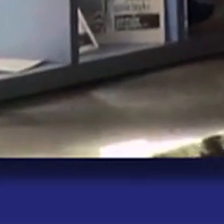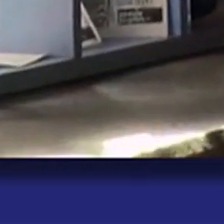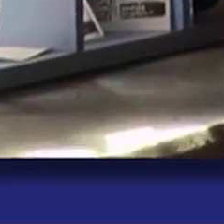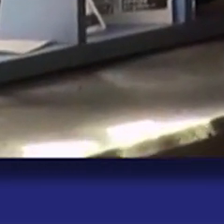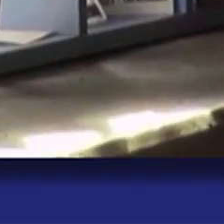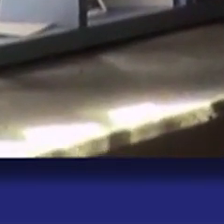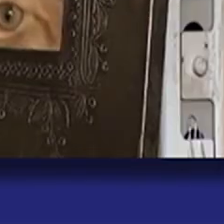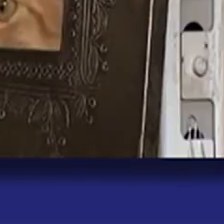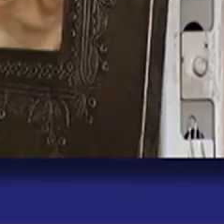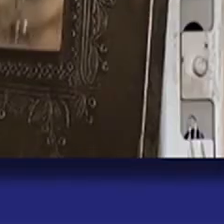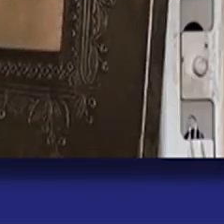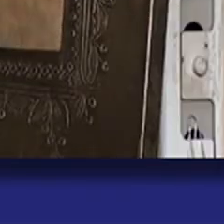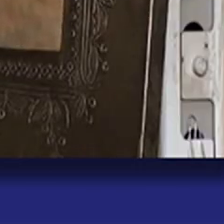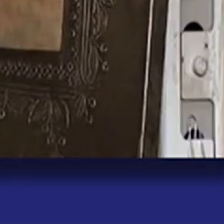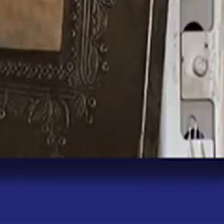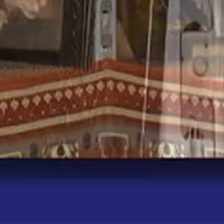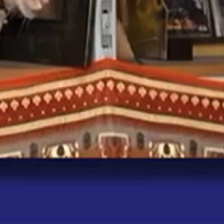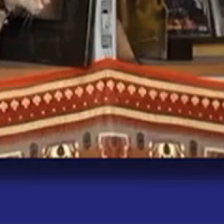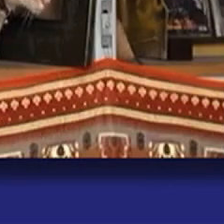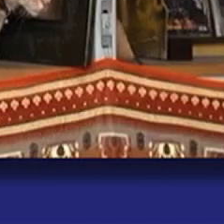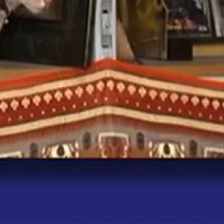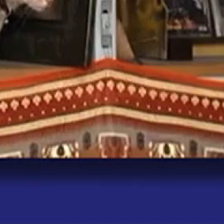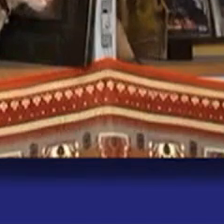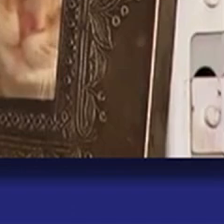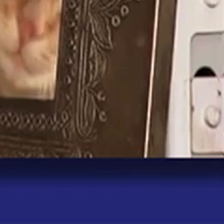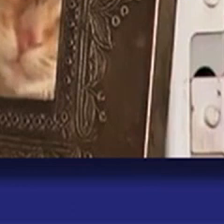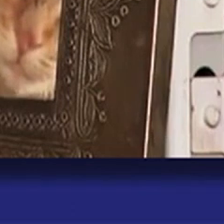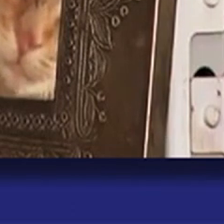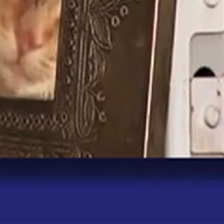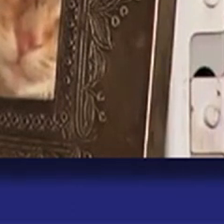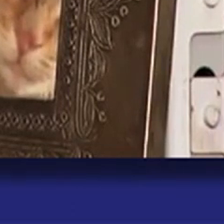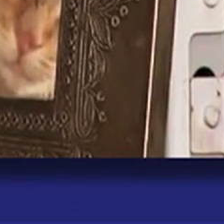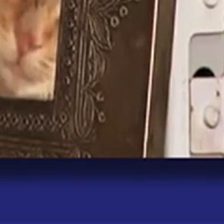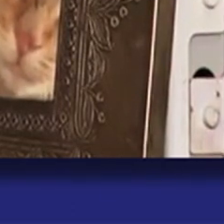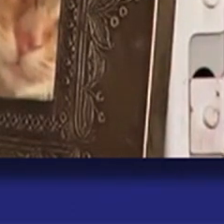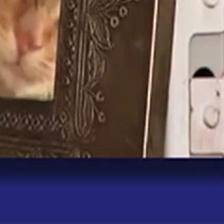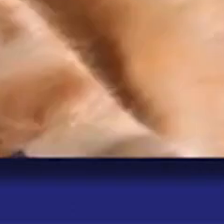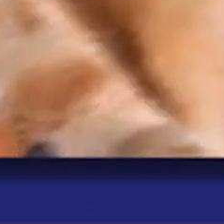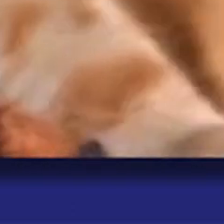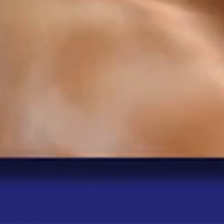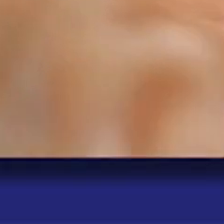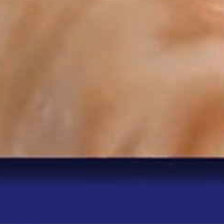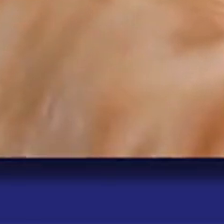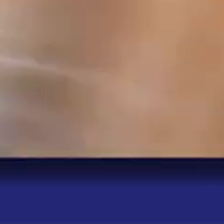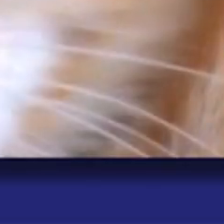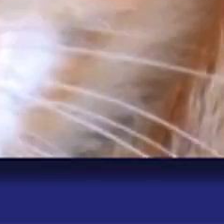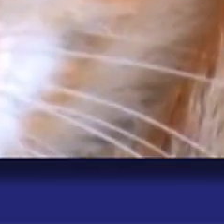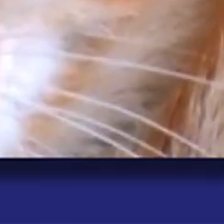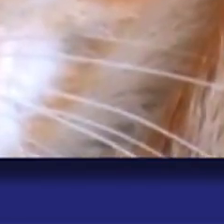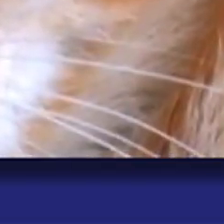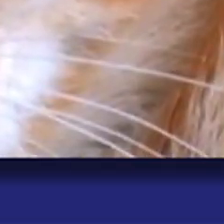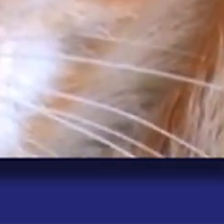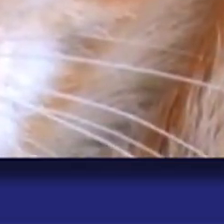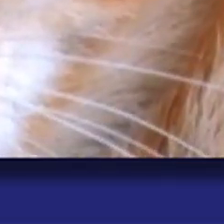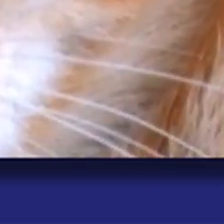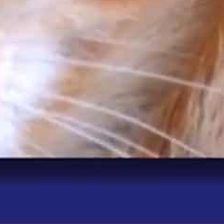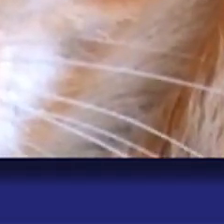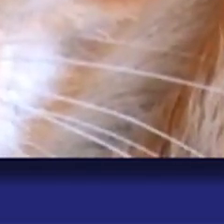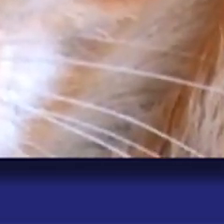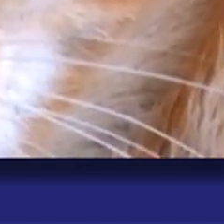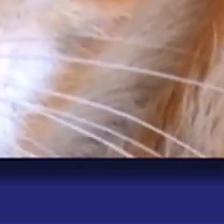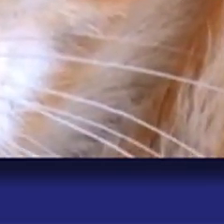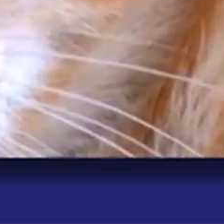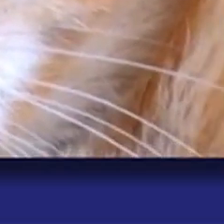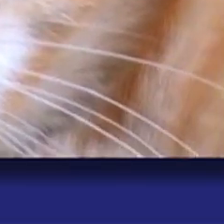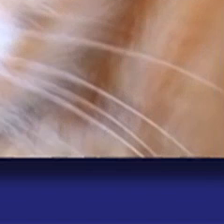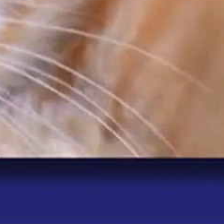Hoy me han preguntado qué es la belleza. Los humanos rinden tributo a la belleza física, pero una joven